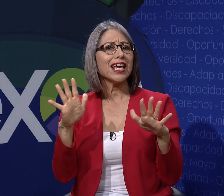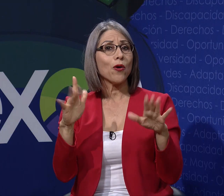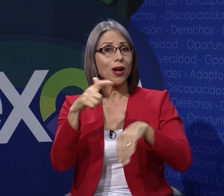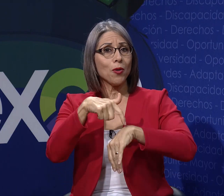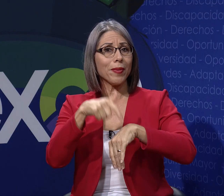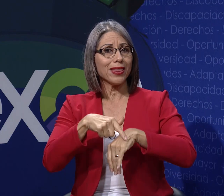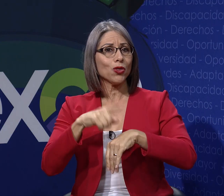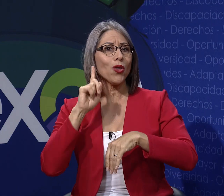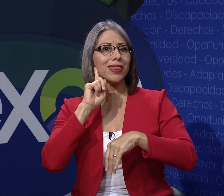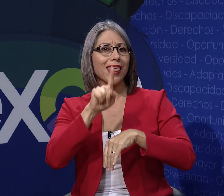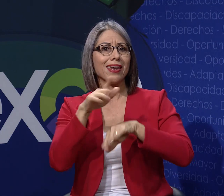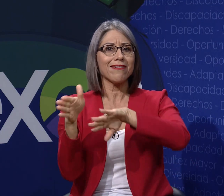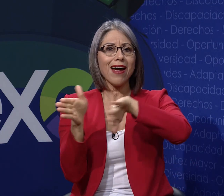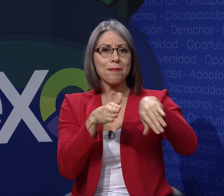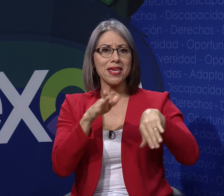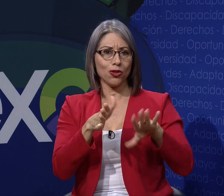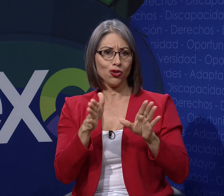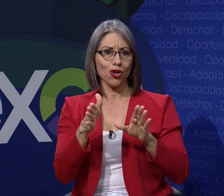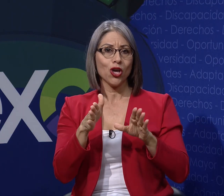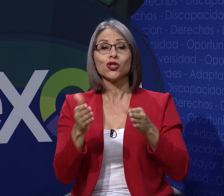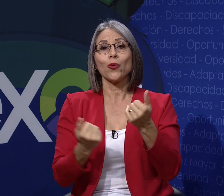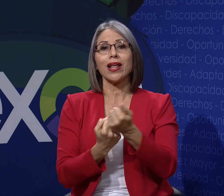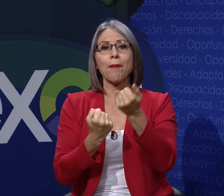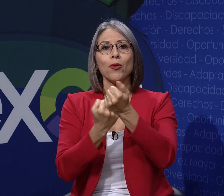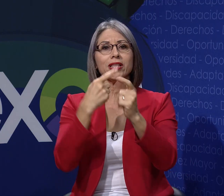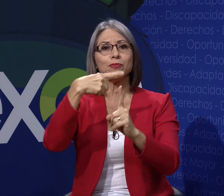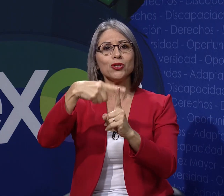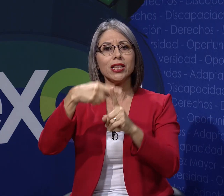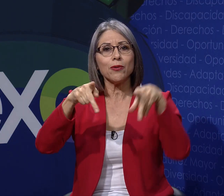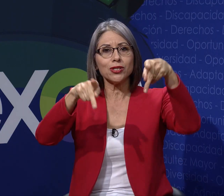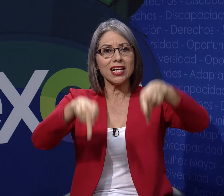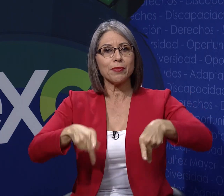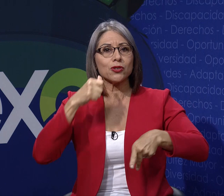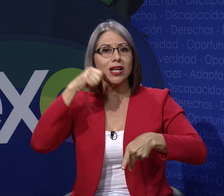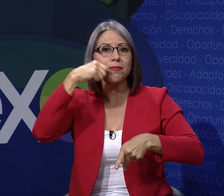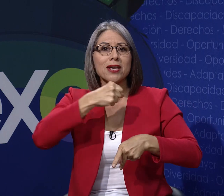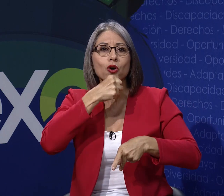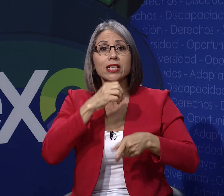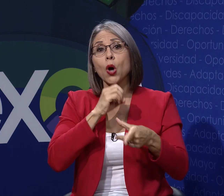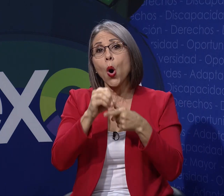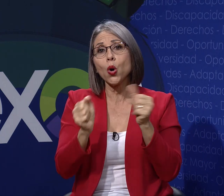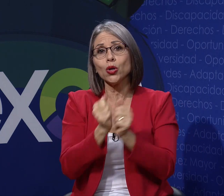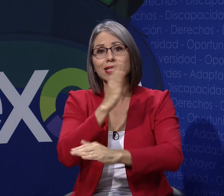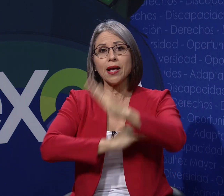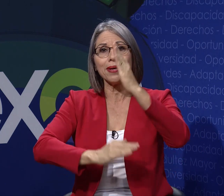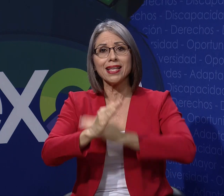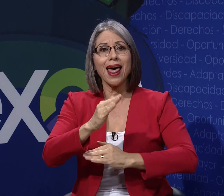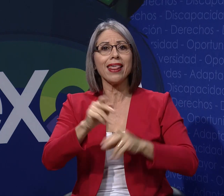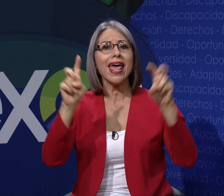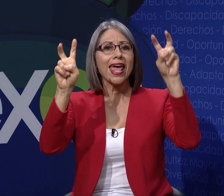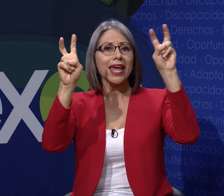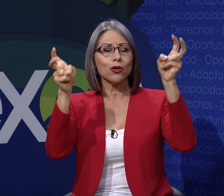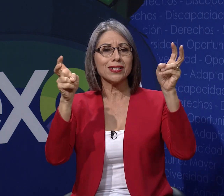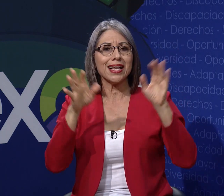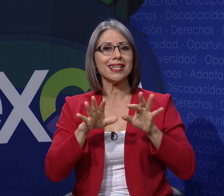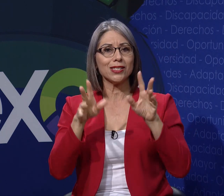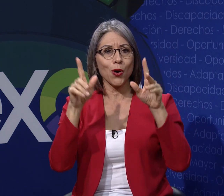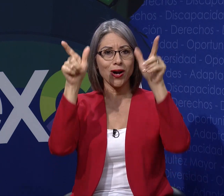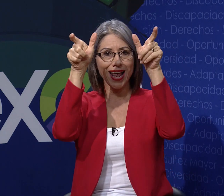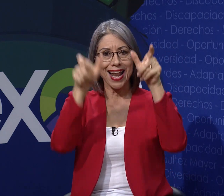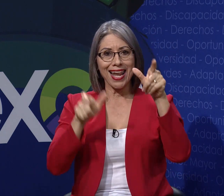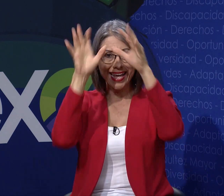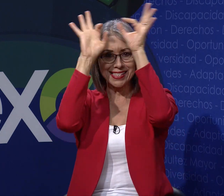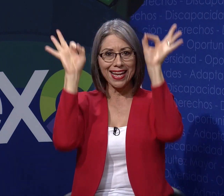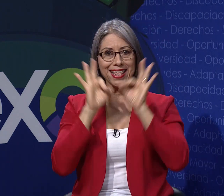Llegó el momento de derribar mitos sobre aportes positivos de las personas mayores o con discapacidad en nuestra